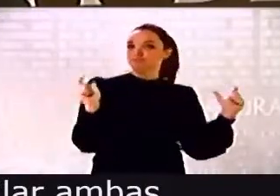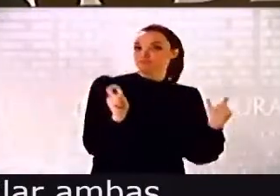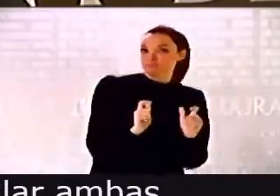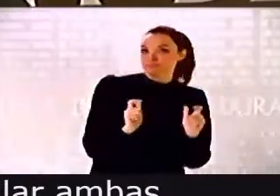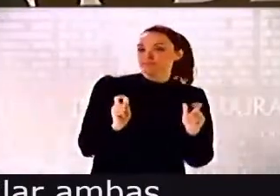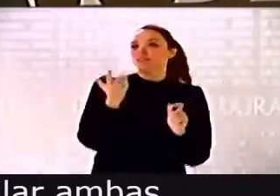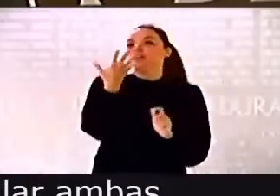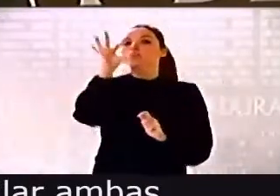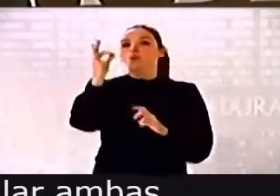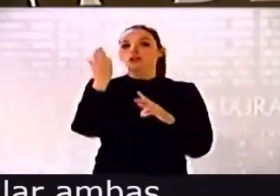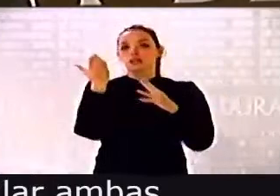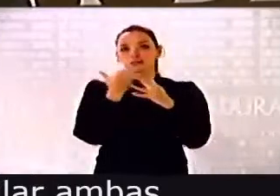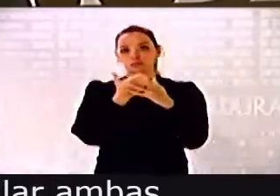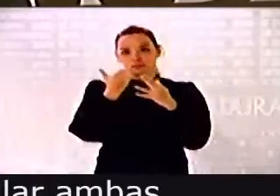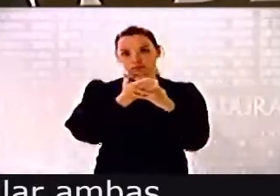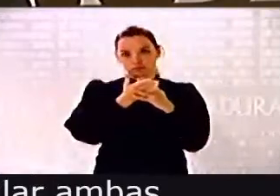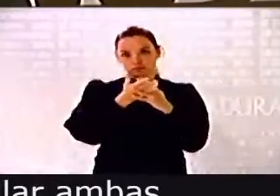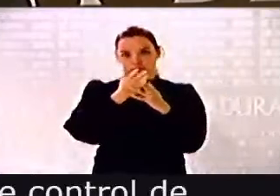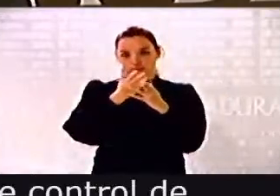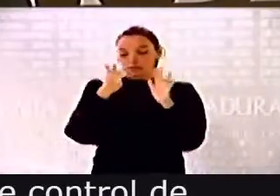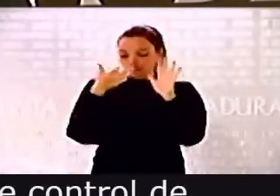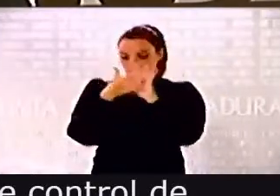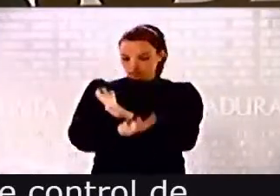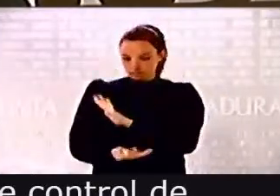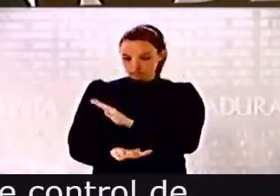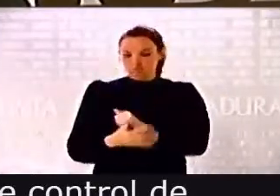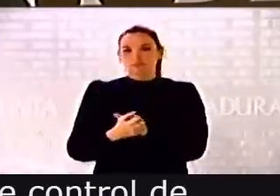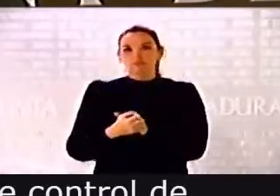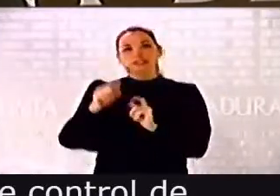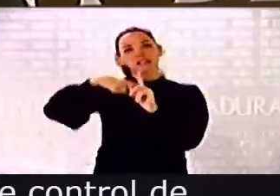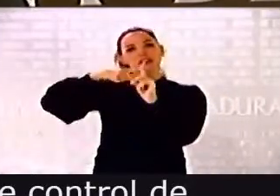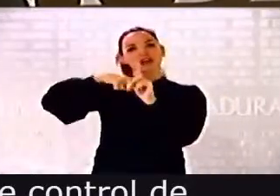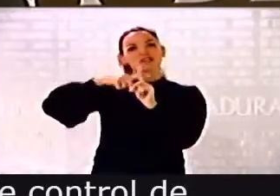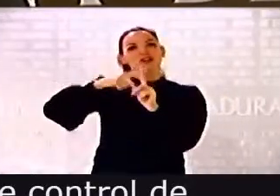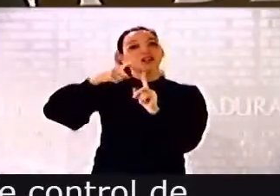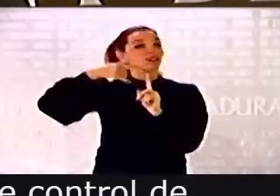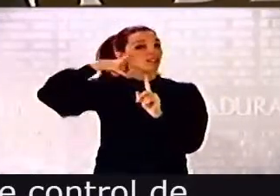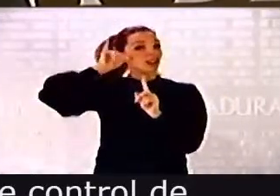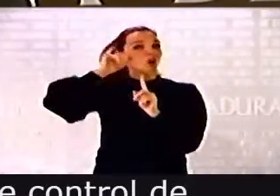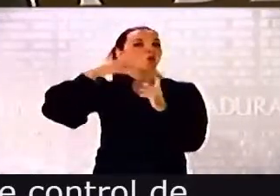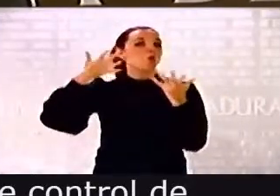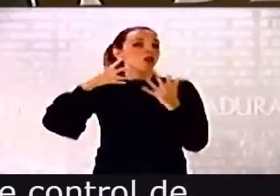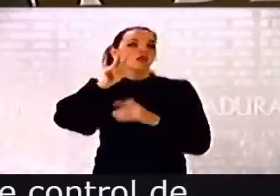del 50%, es decir, de nivel de riesgo 2,